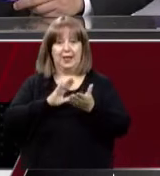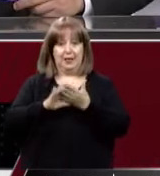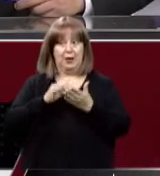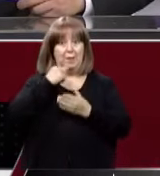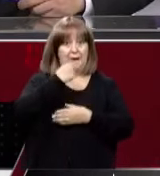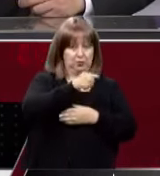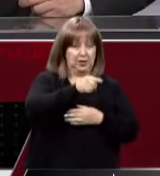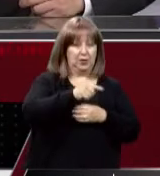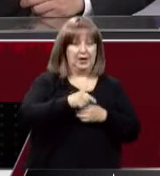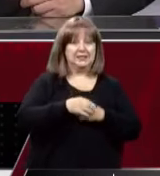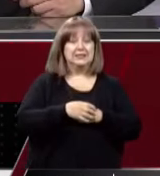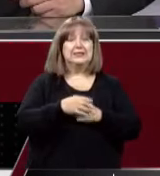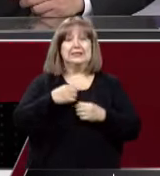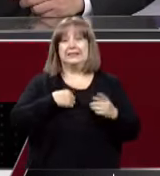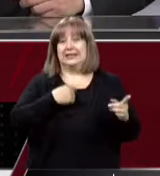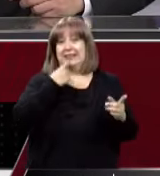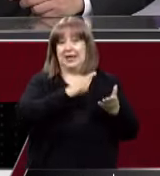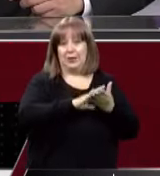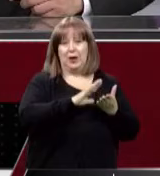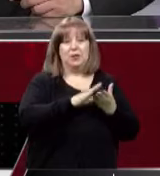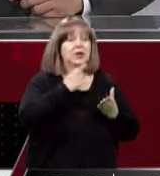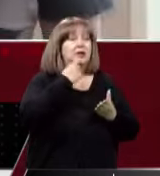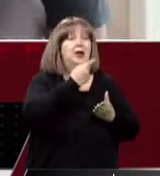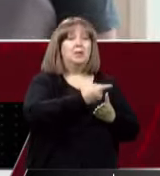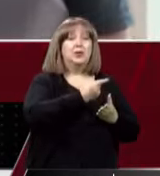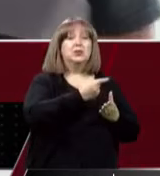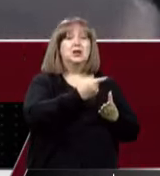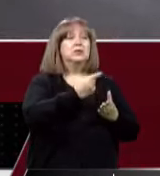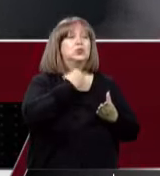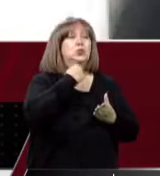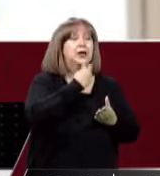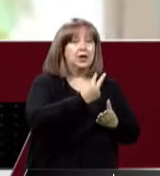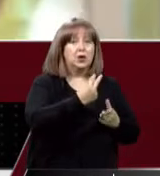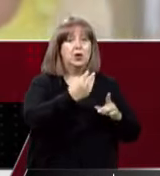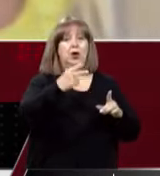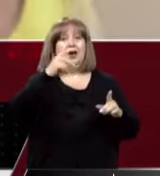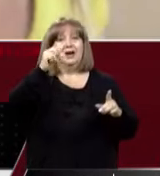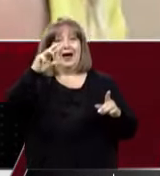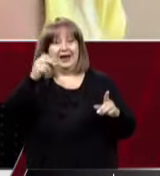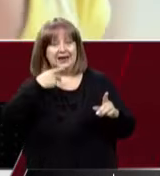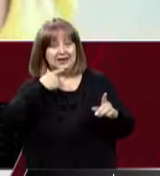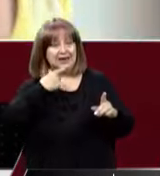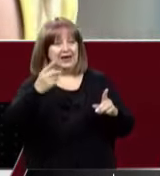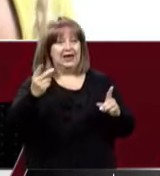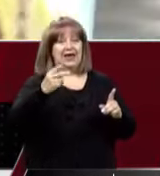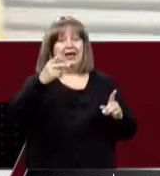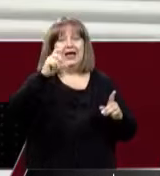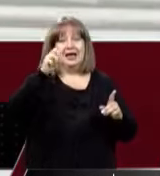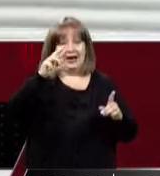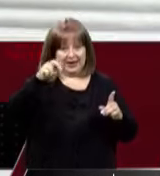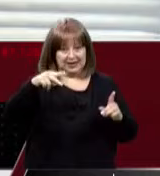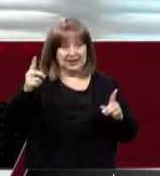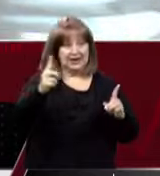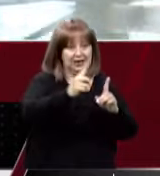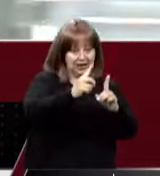manifestó en algún momento que el trato que tenía con Karen, si se llevaban bien, si era mal atendido, si discutían, si